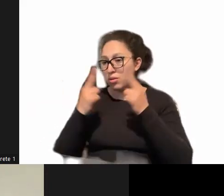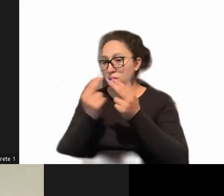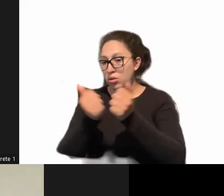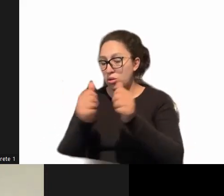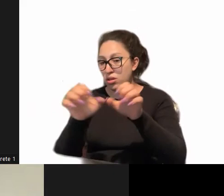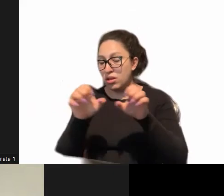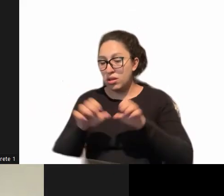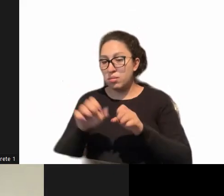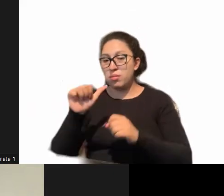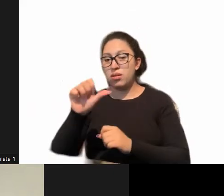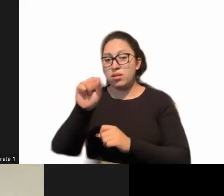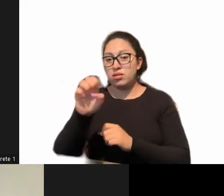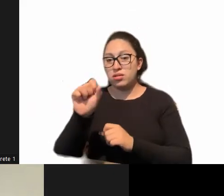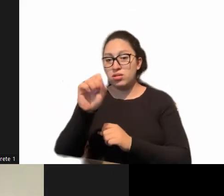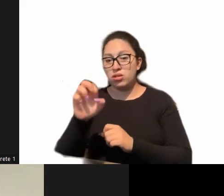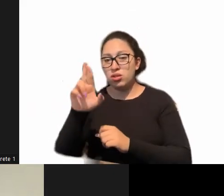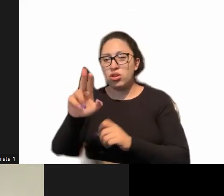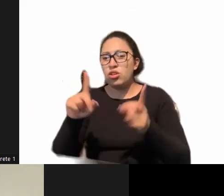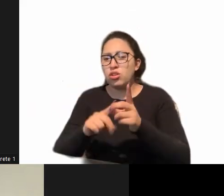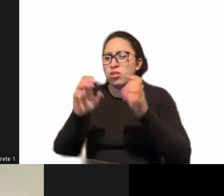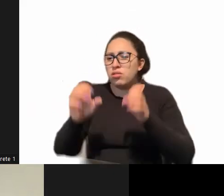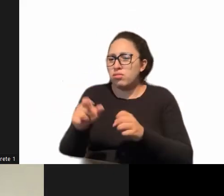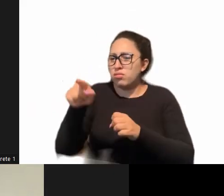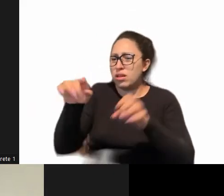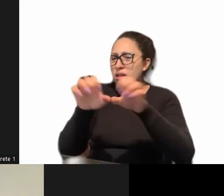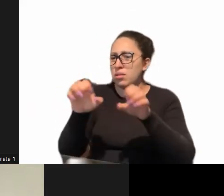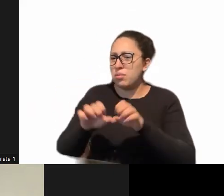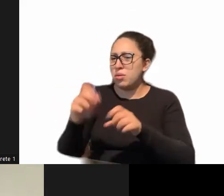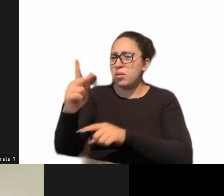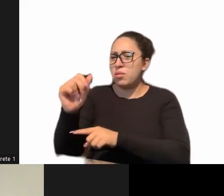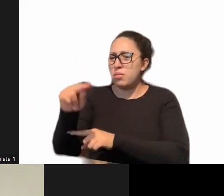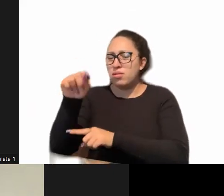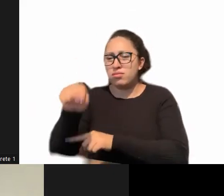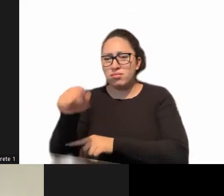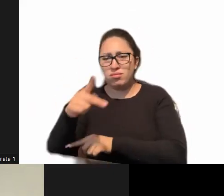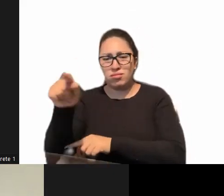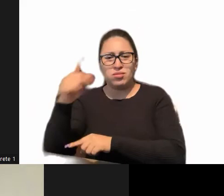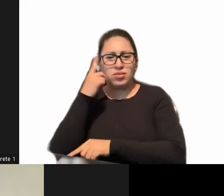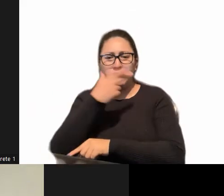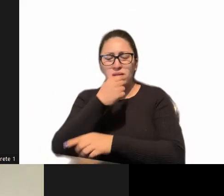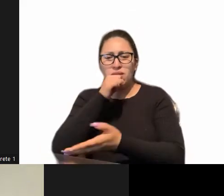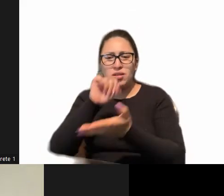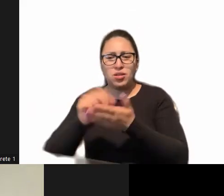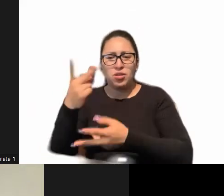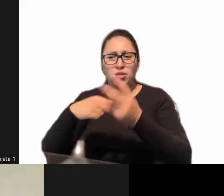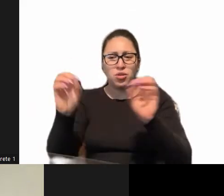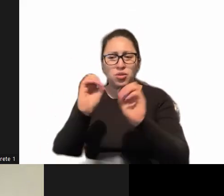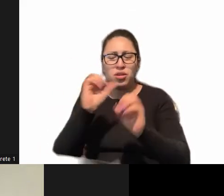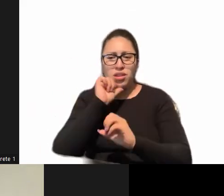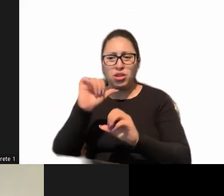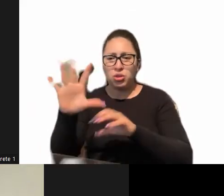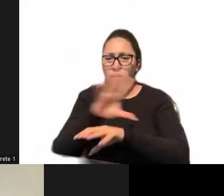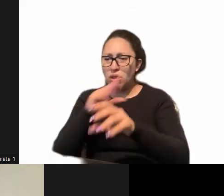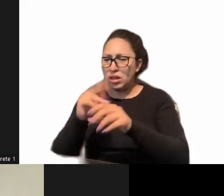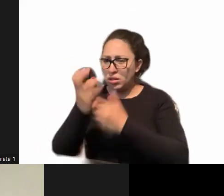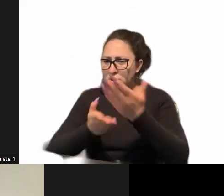asesoras y asesores, ¿dónde estuvieron los asesores del diputado Rubio? Que todas estas observaciones se